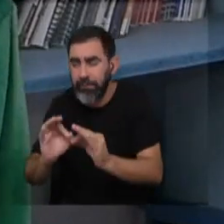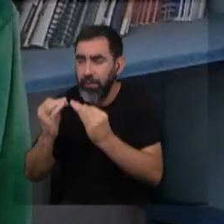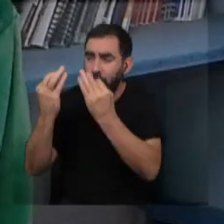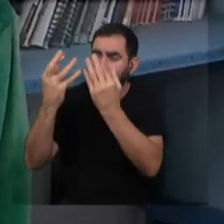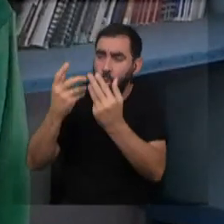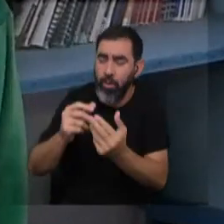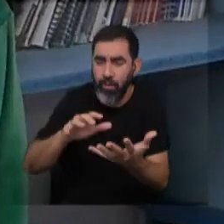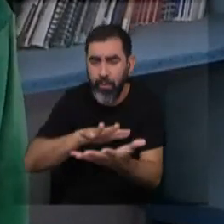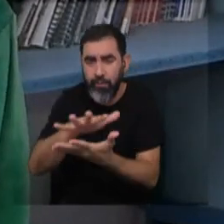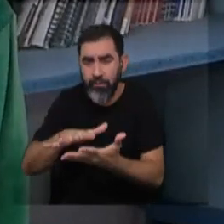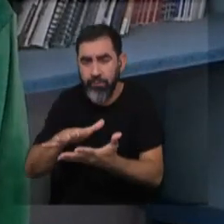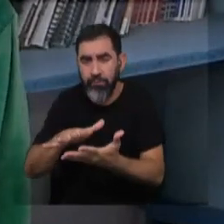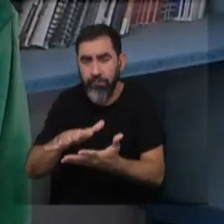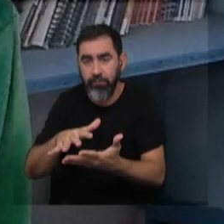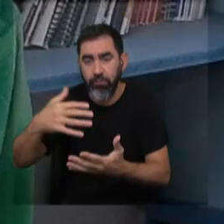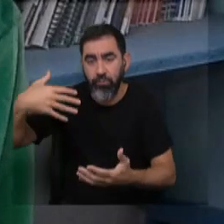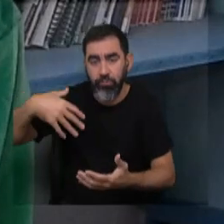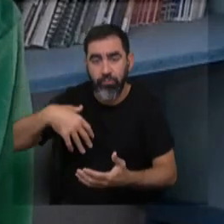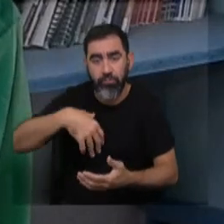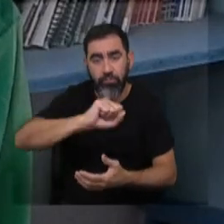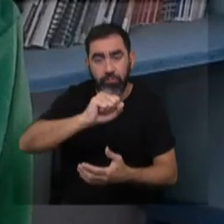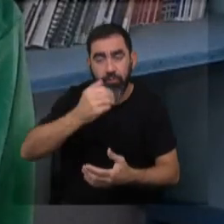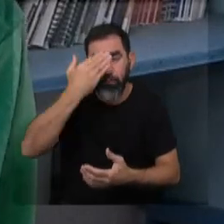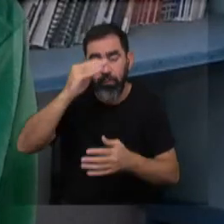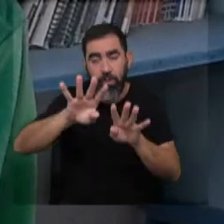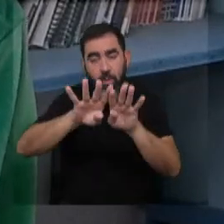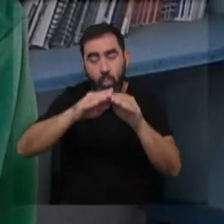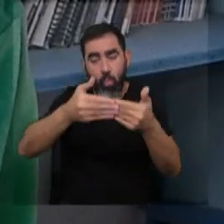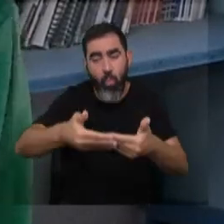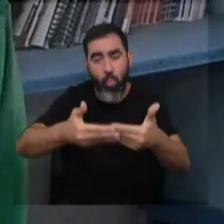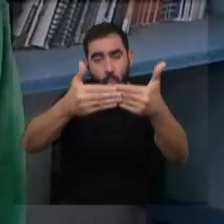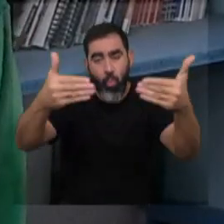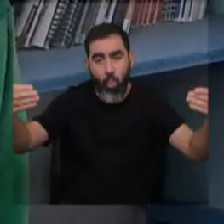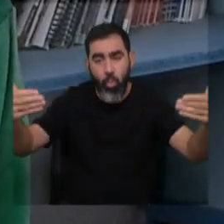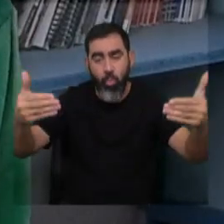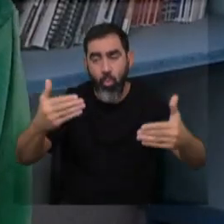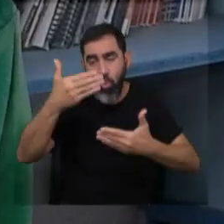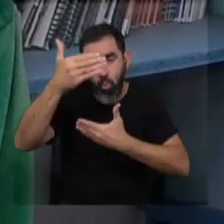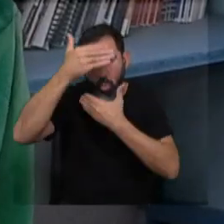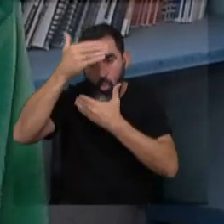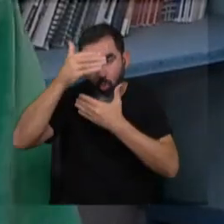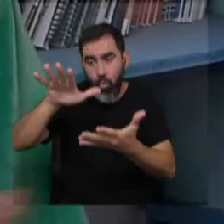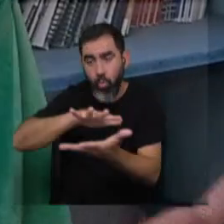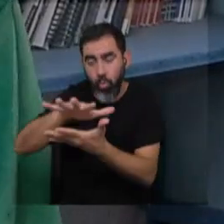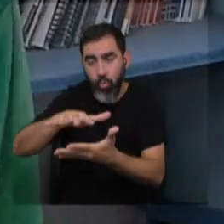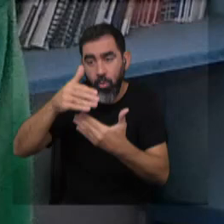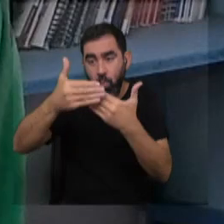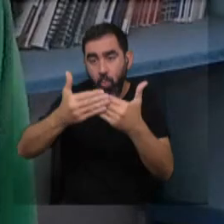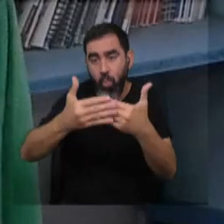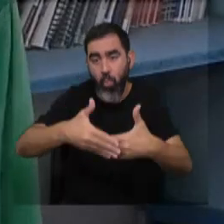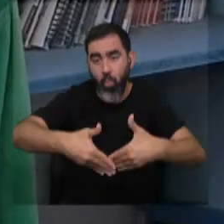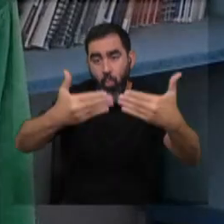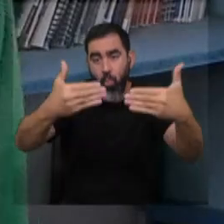dónde estábamos, que nos llevaron a manifestarnos frente al muro contra Marruecos. Y es un lugar donde es un muro que mide